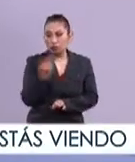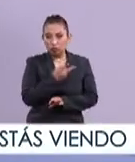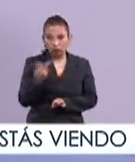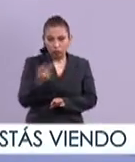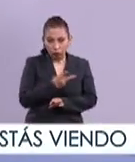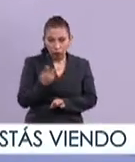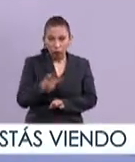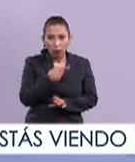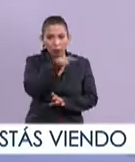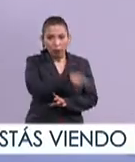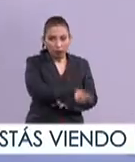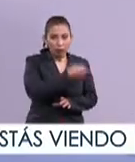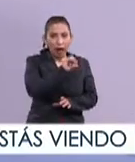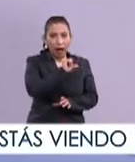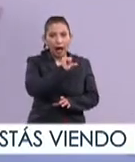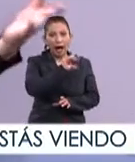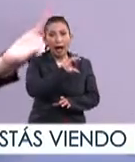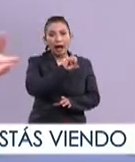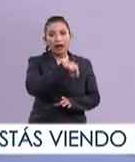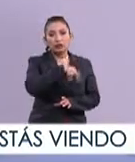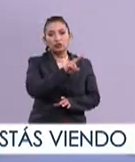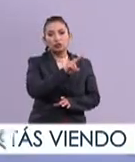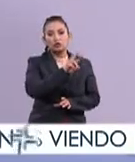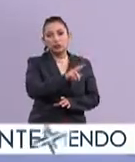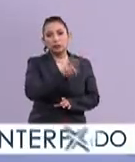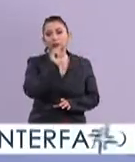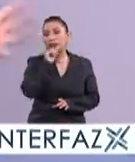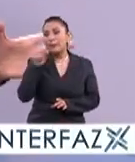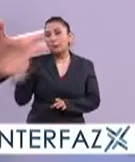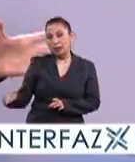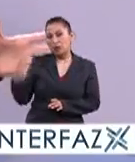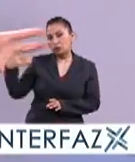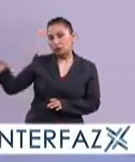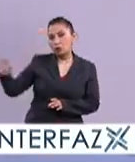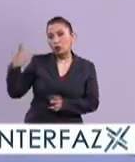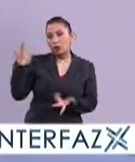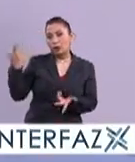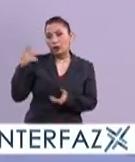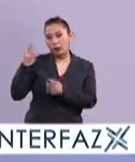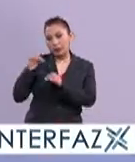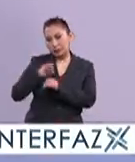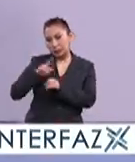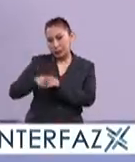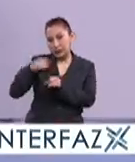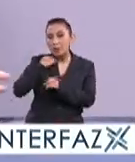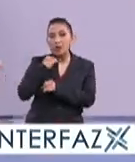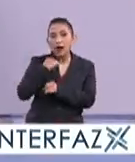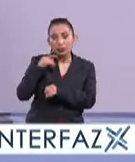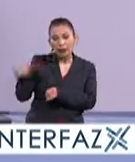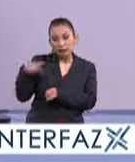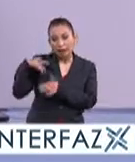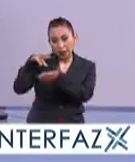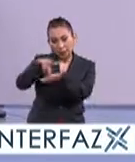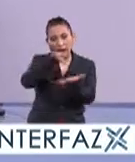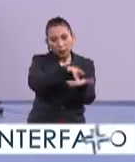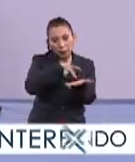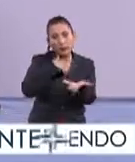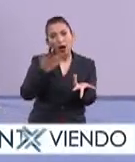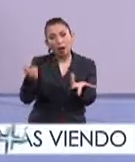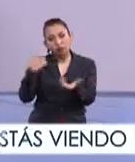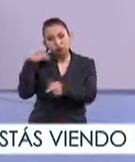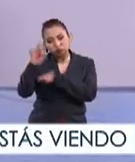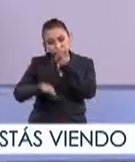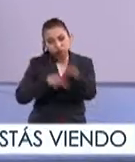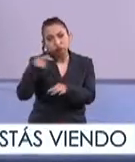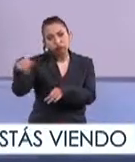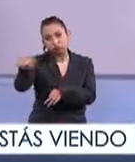ustedes tanto por parte de ACNUR como por parte de pues, tu situación particular, han estado apoyando, prestando